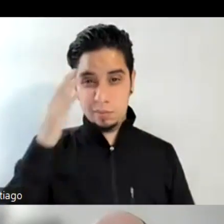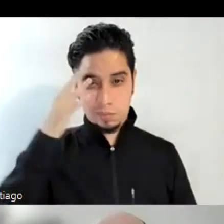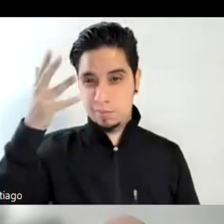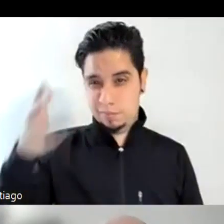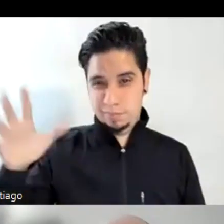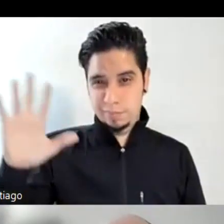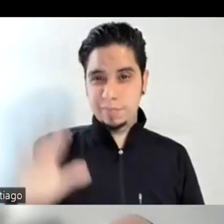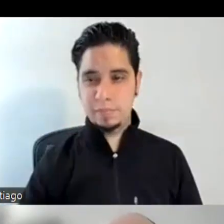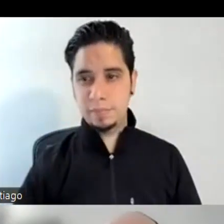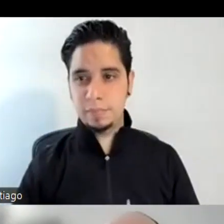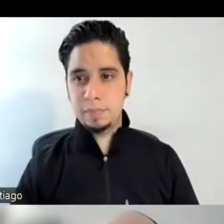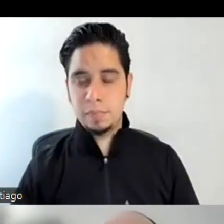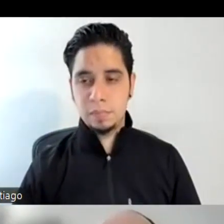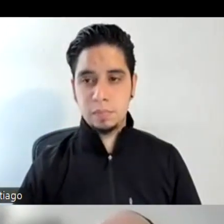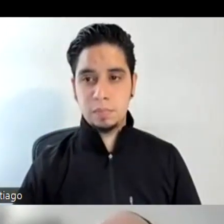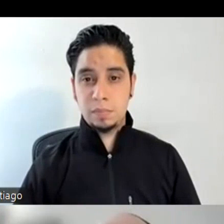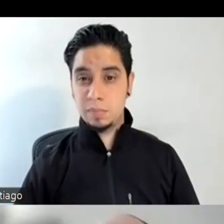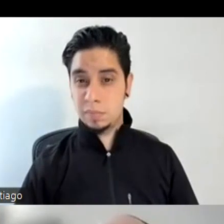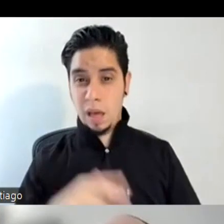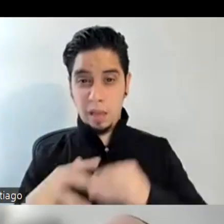Pero además de eso,